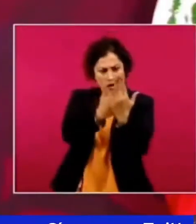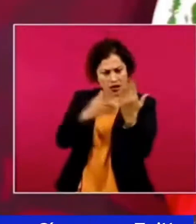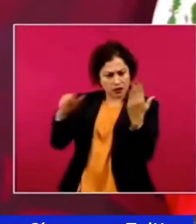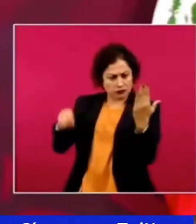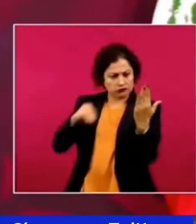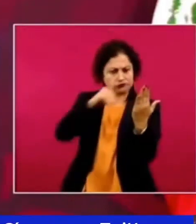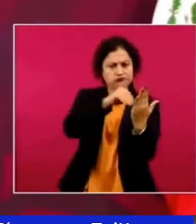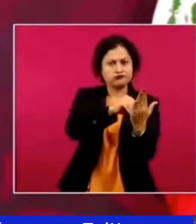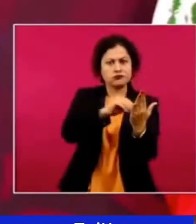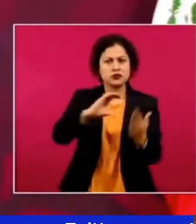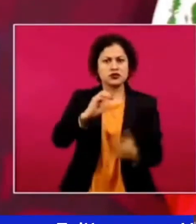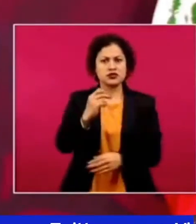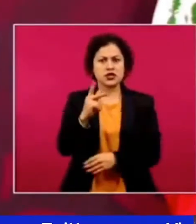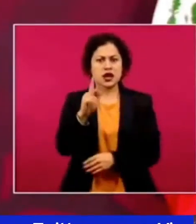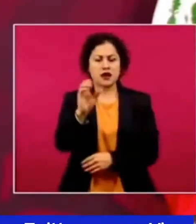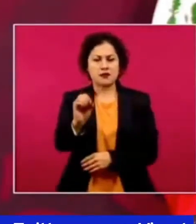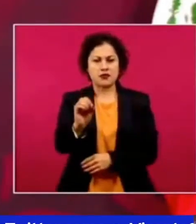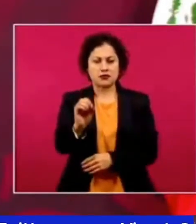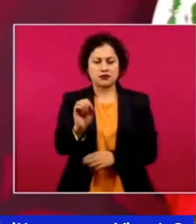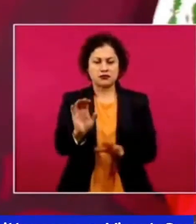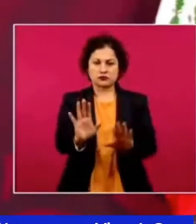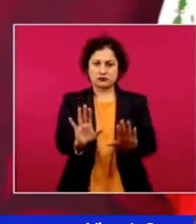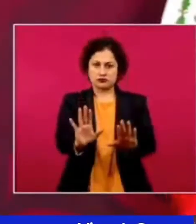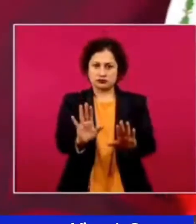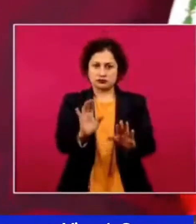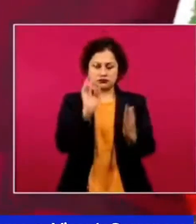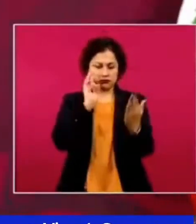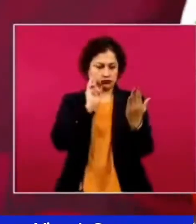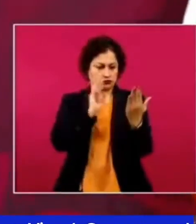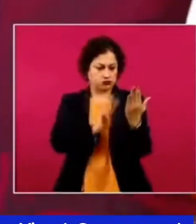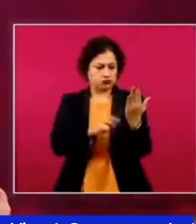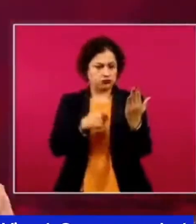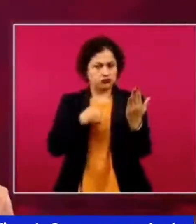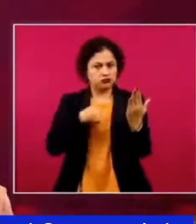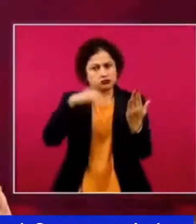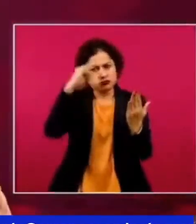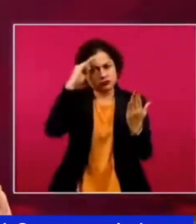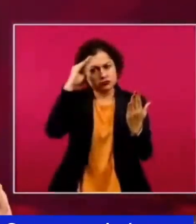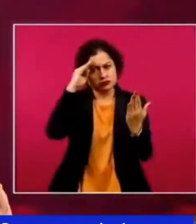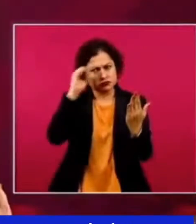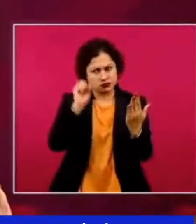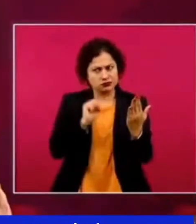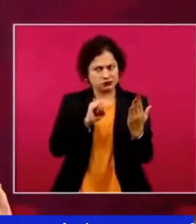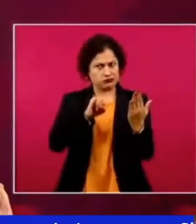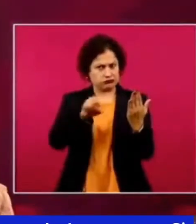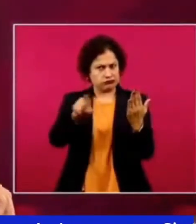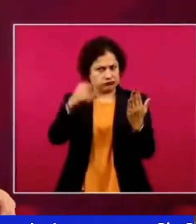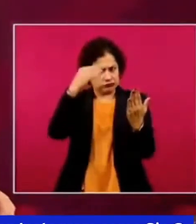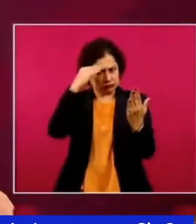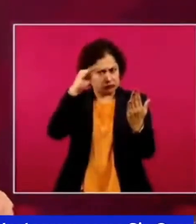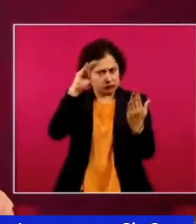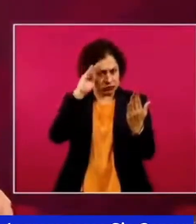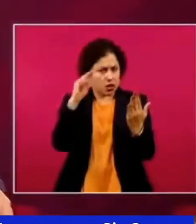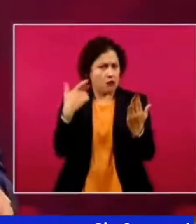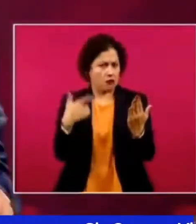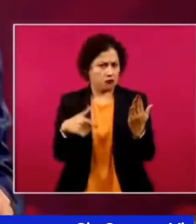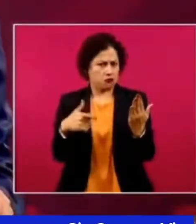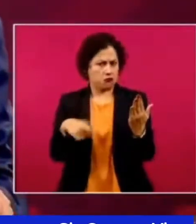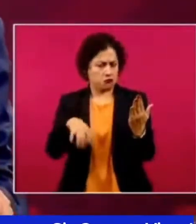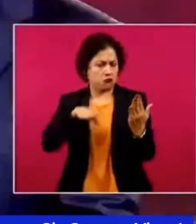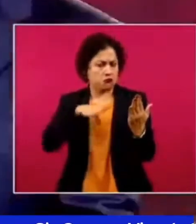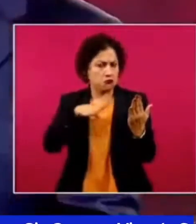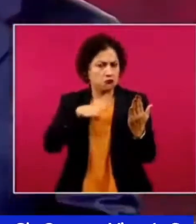no, sí tiene, pero hay políticos corruptos que tienen muchísimo